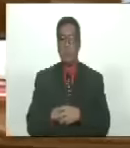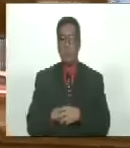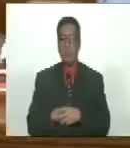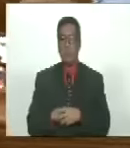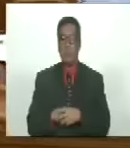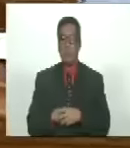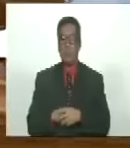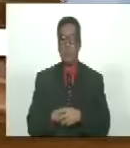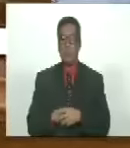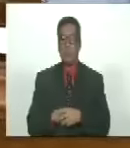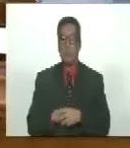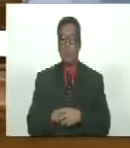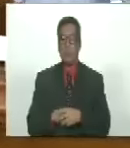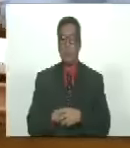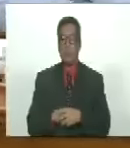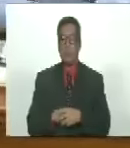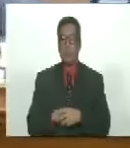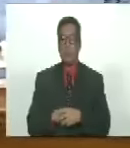Sí.